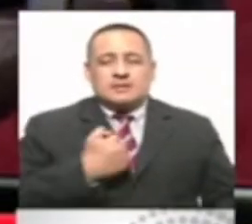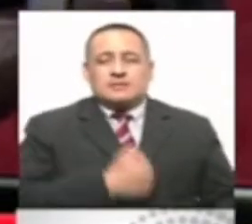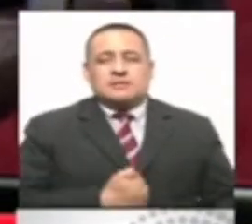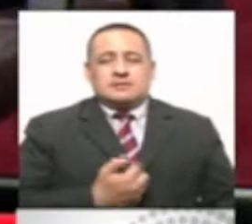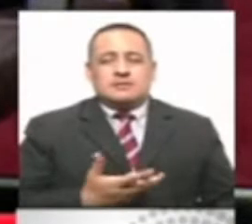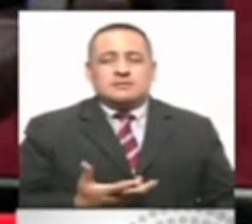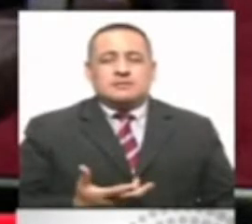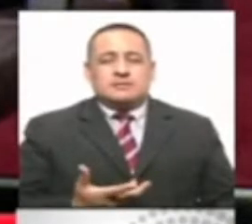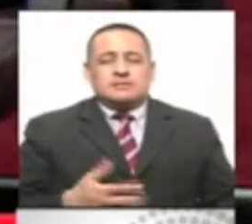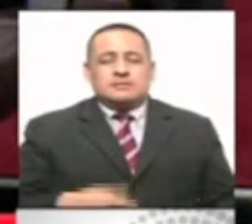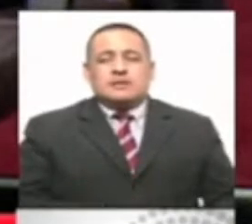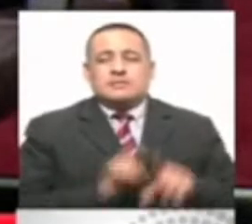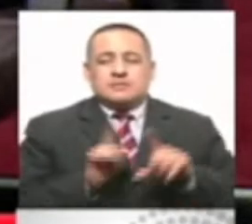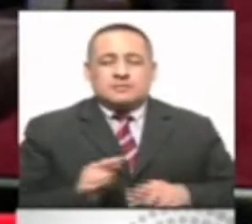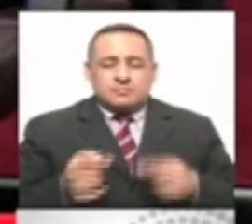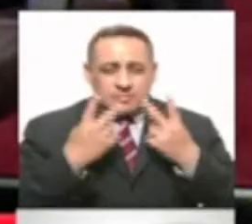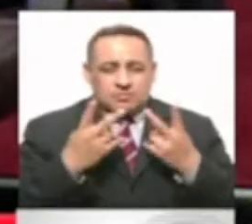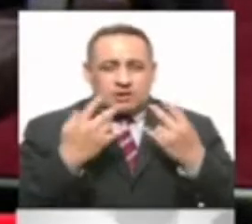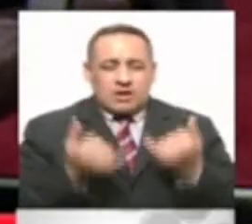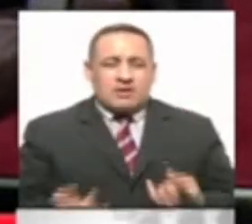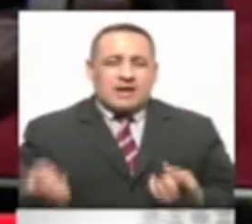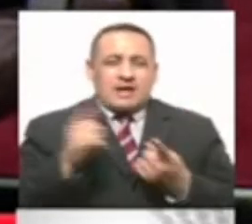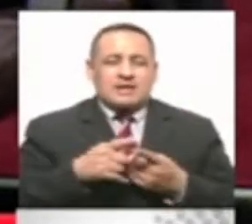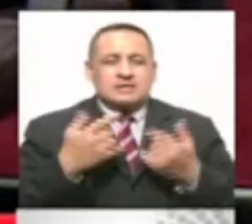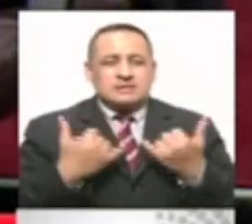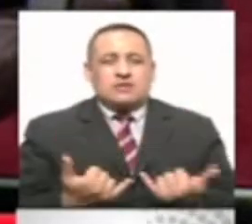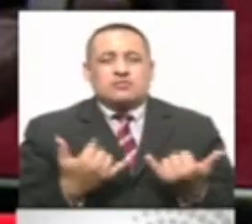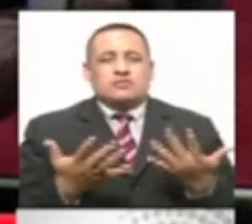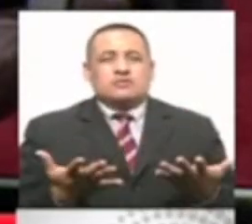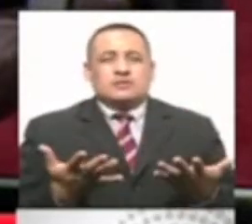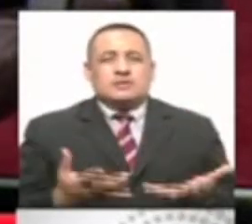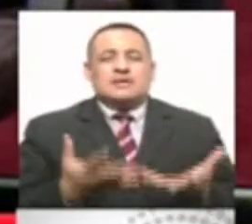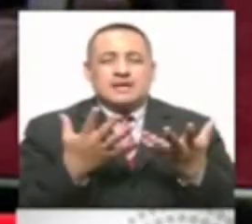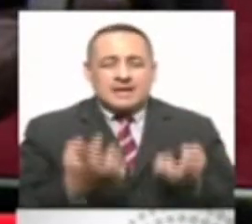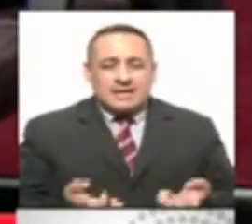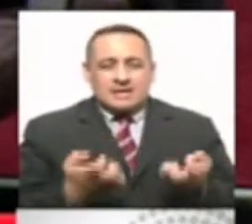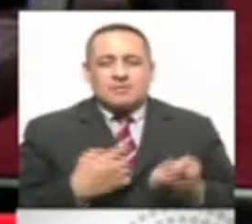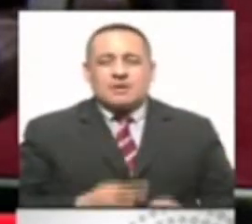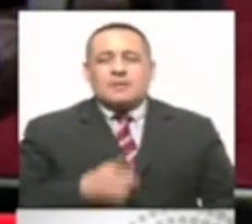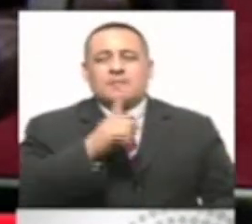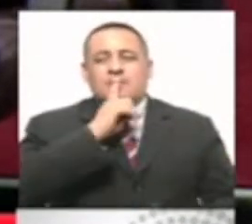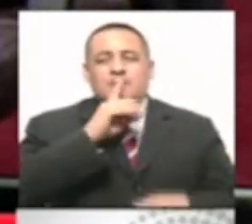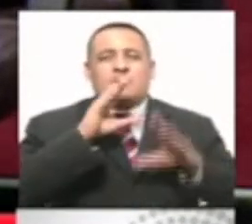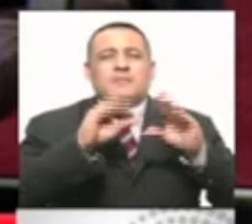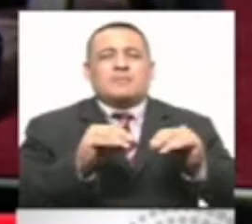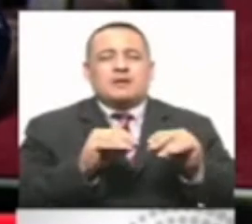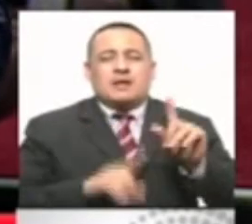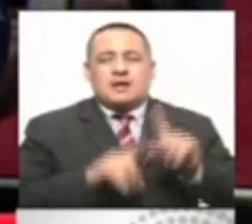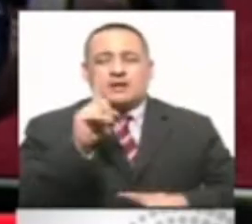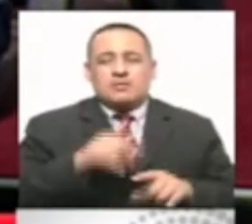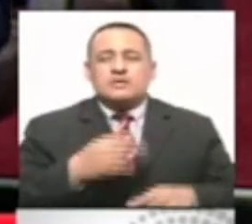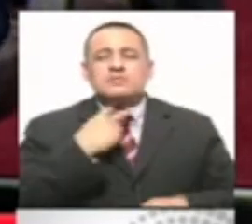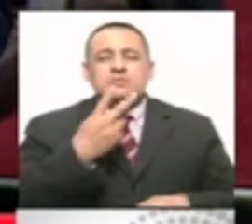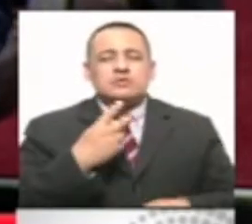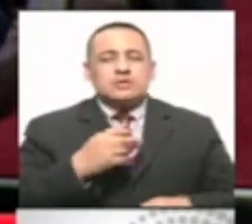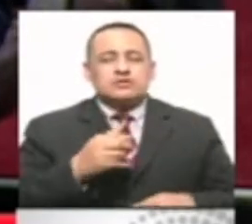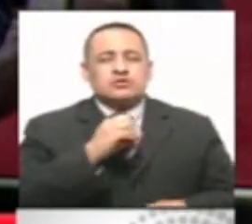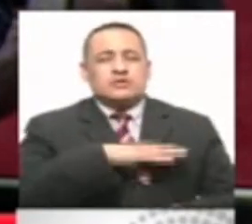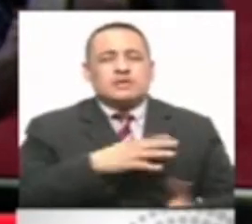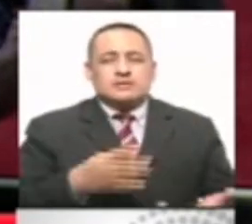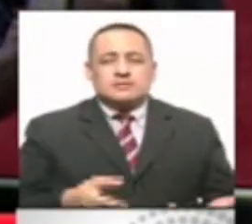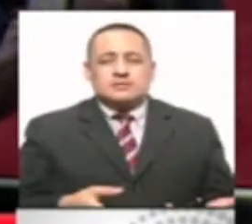lamentablemente vemos todavía hasta el día de hoy que queremos callar las voces de aquellas organizaciones